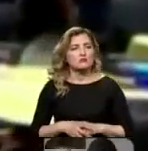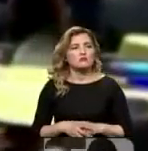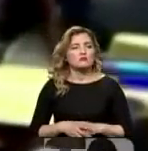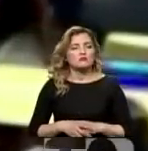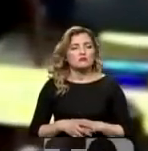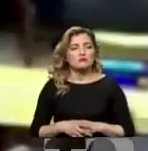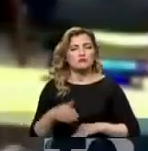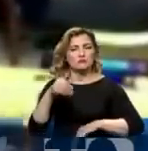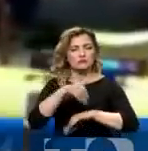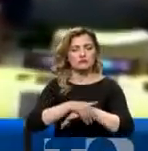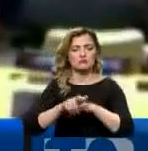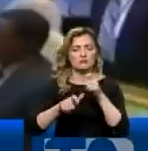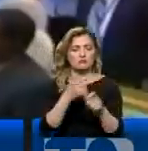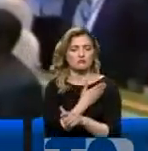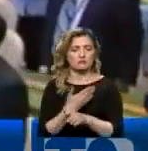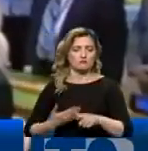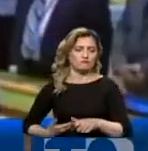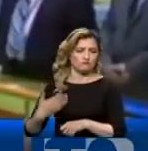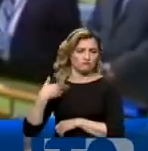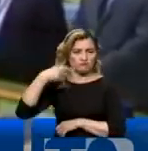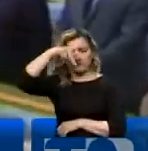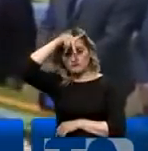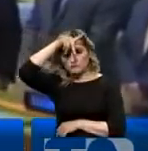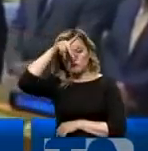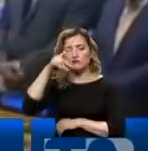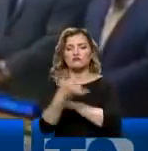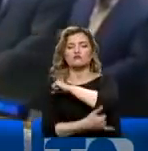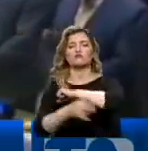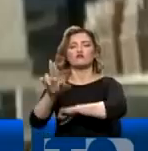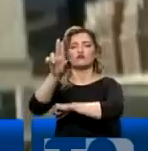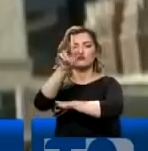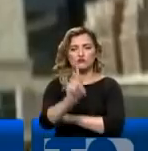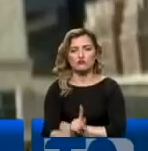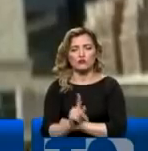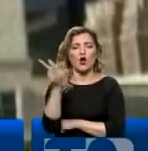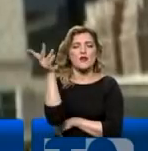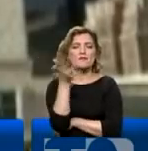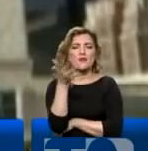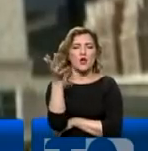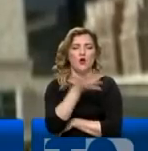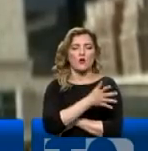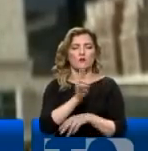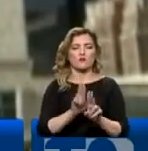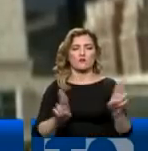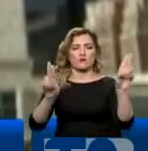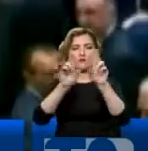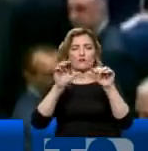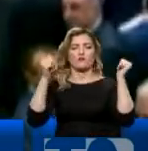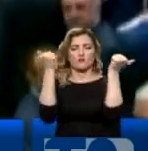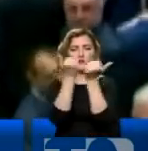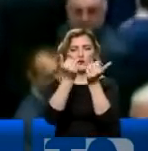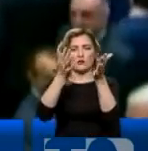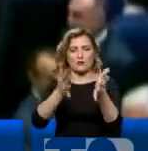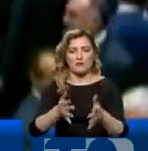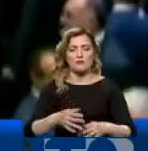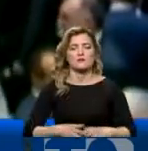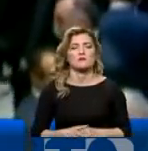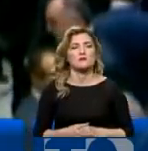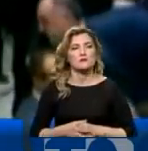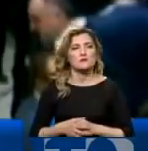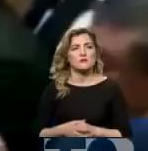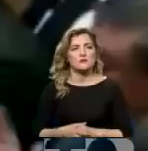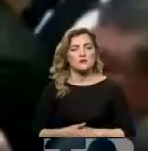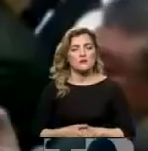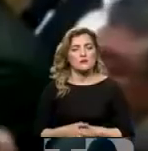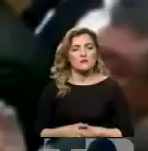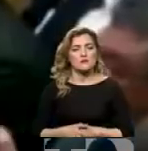en la tarde los mandatarios de Argentina, Perú y el Reino Unido presenten su discurso ante la Asamblea General de la ONU. Carla